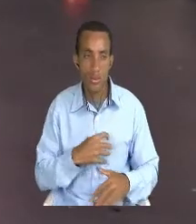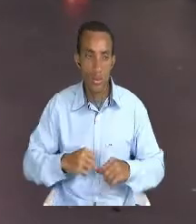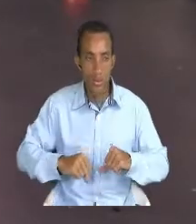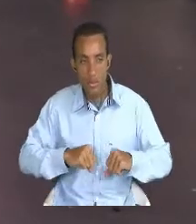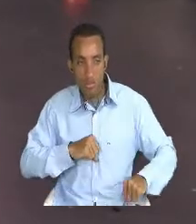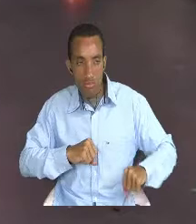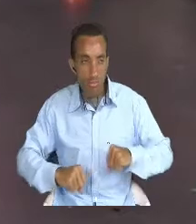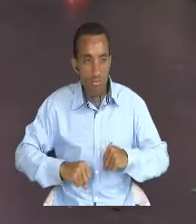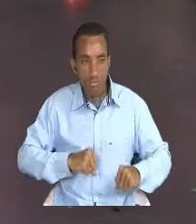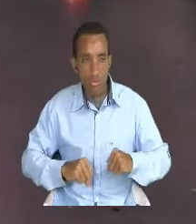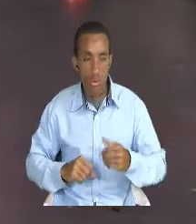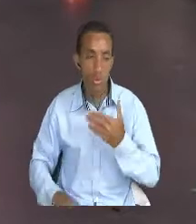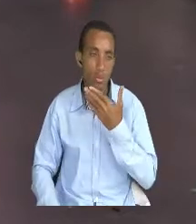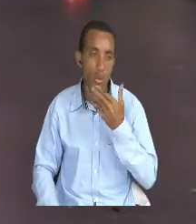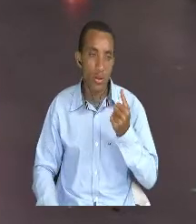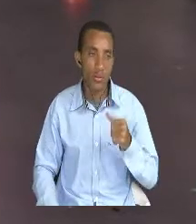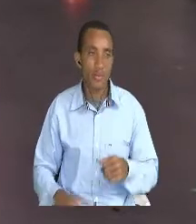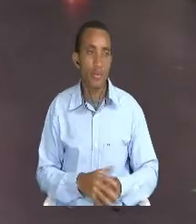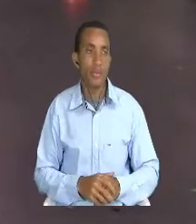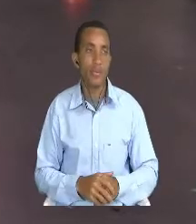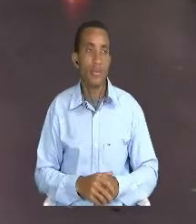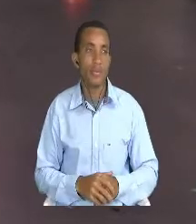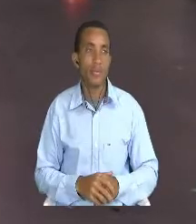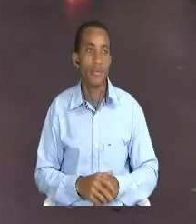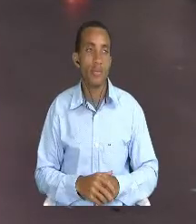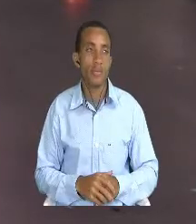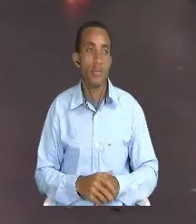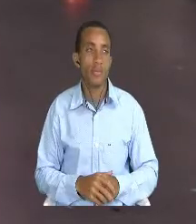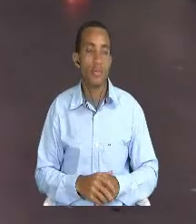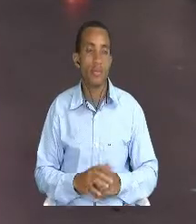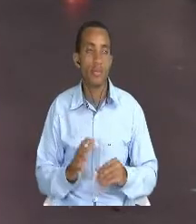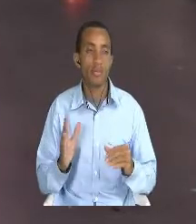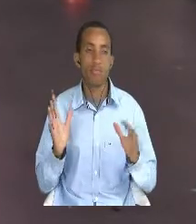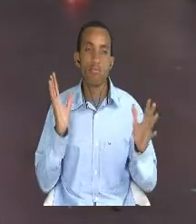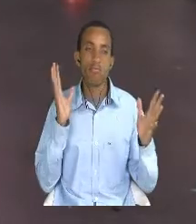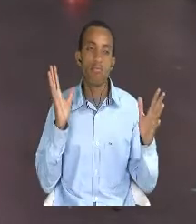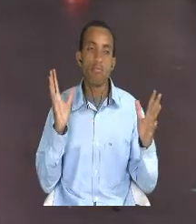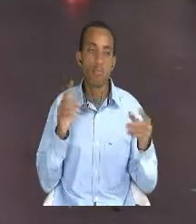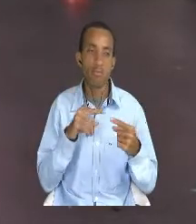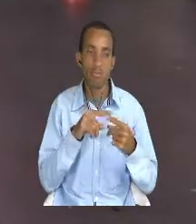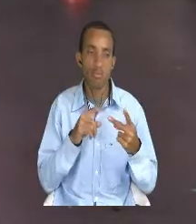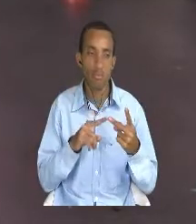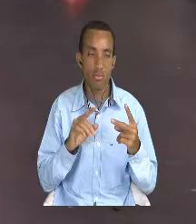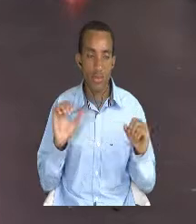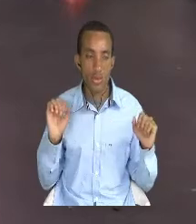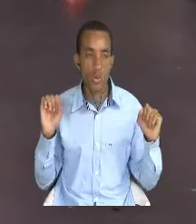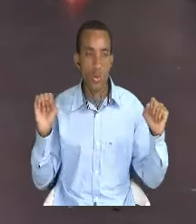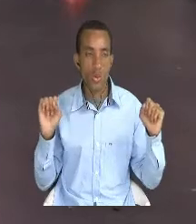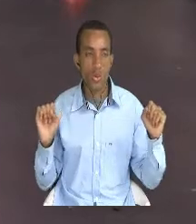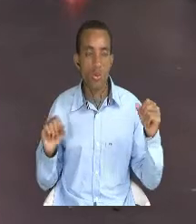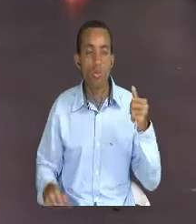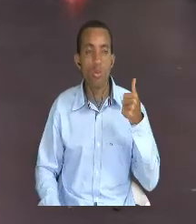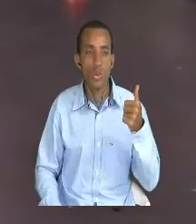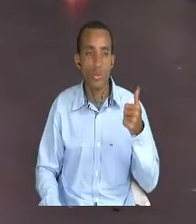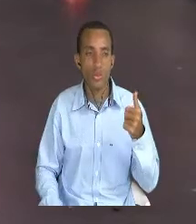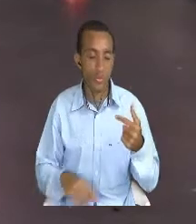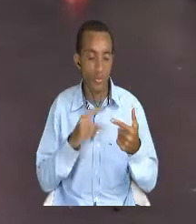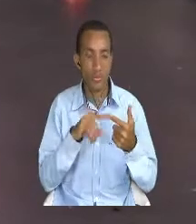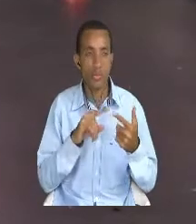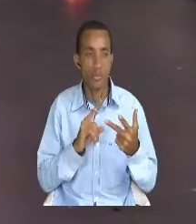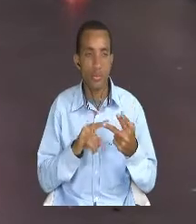un poco mejor. Entonces, le vamos a hablar de dos ejercicios muy buenos. Hoy vamos a trabajar un ejercicio de